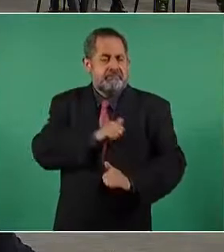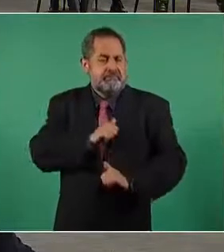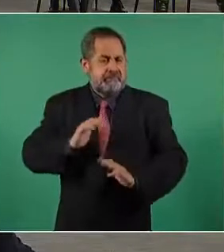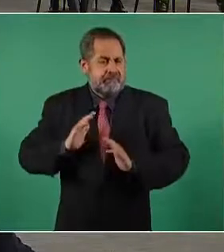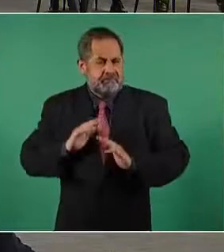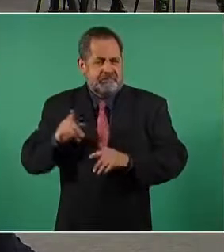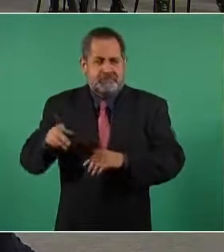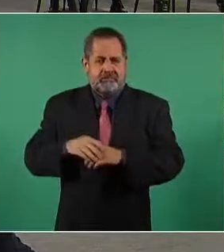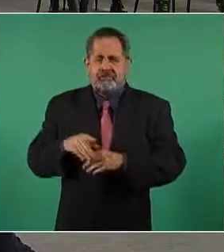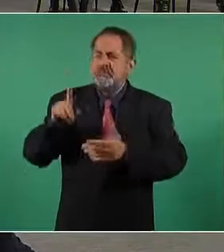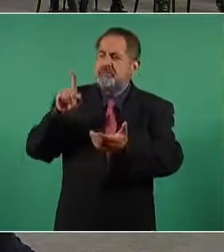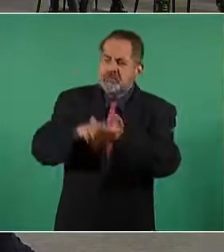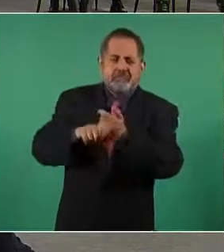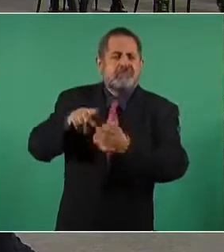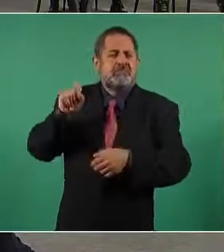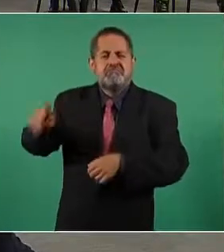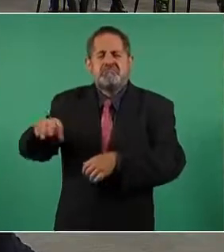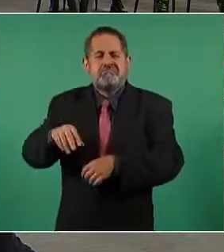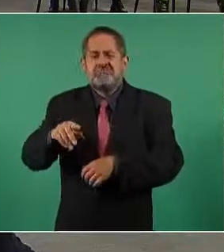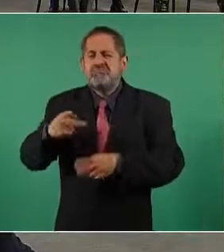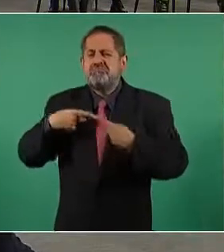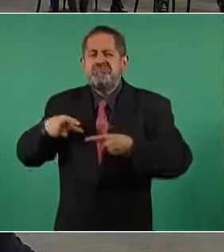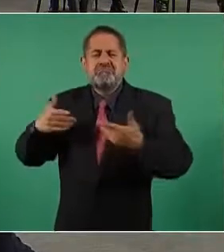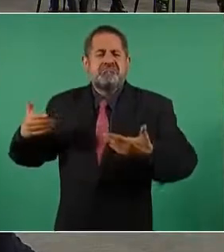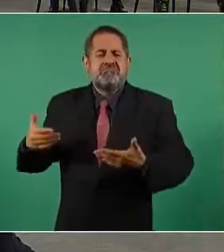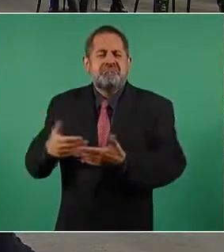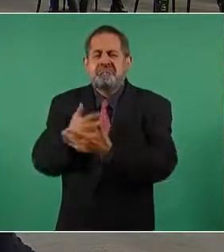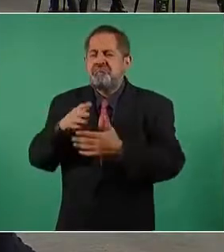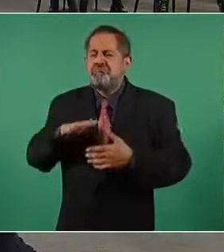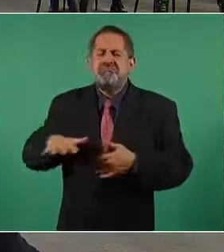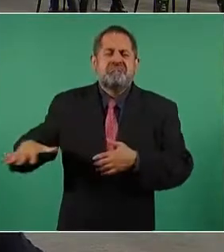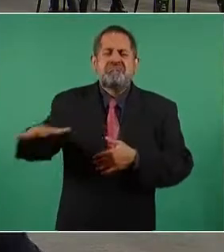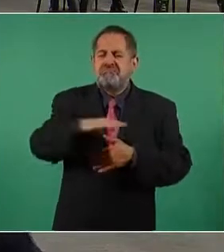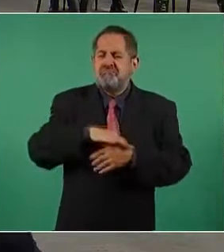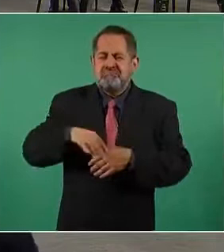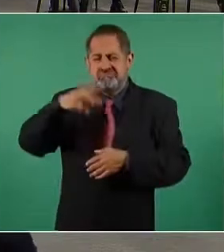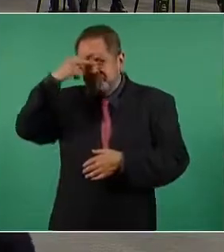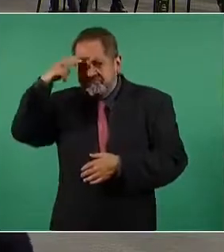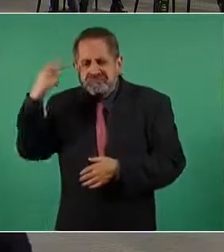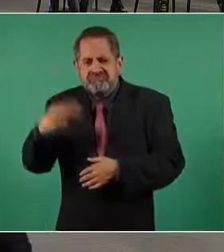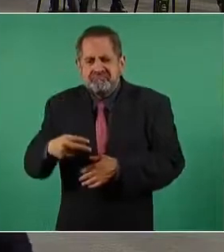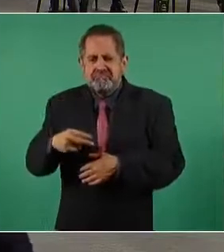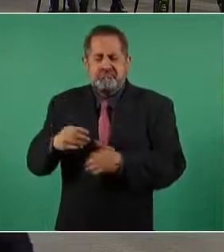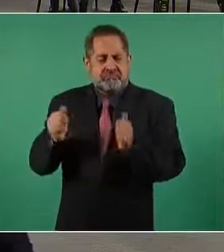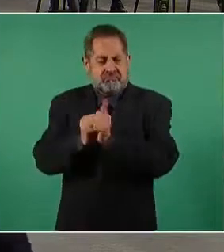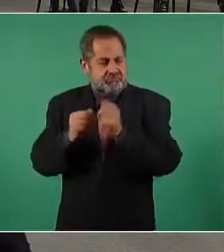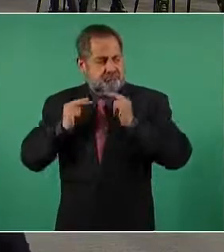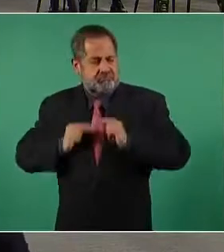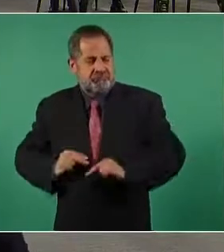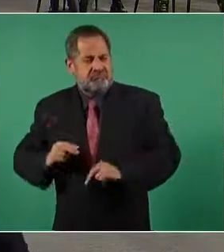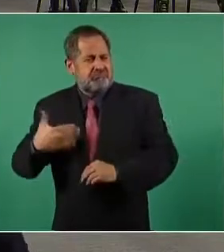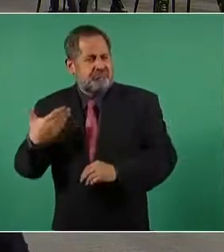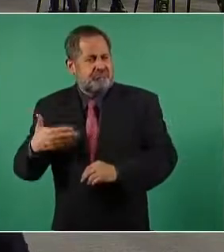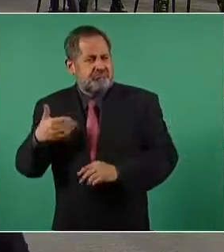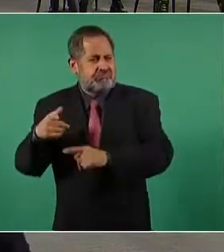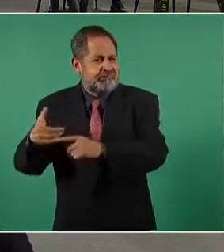que son pueblo uniformado, no olvidarlo. Hay gente